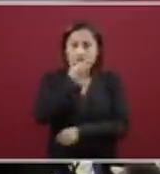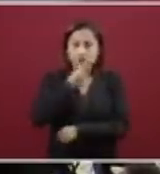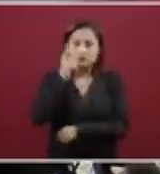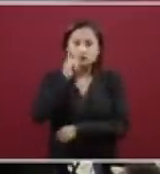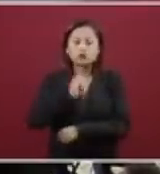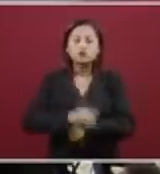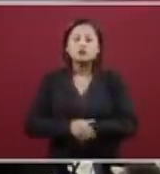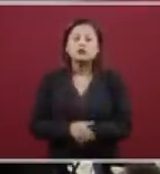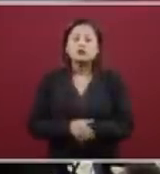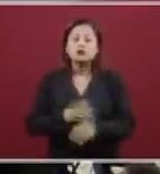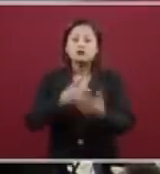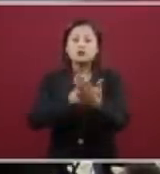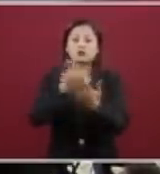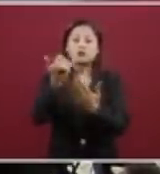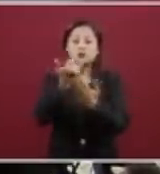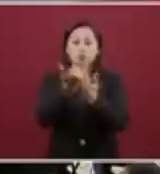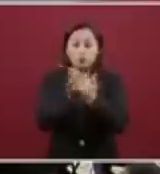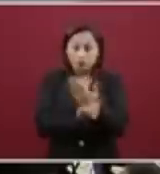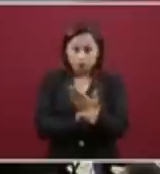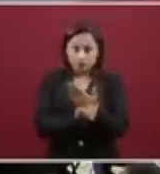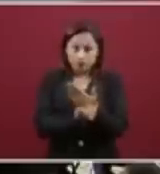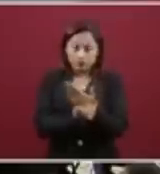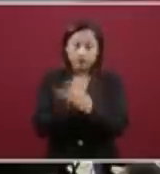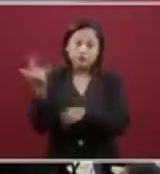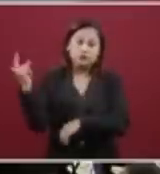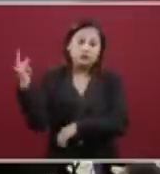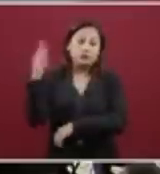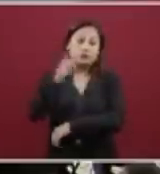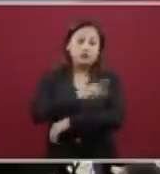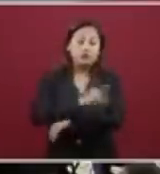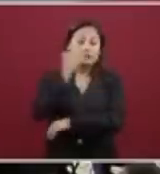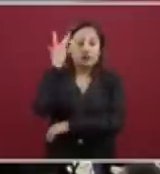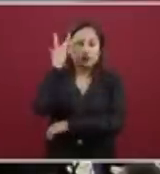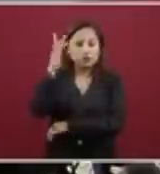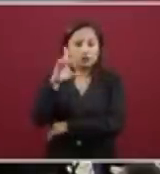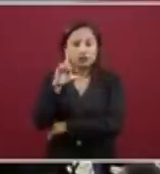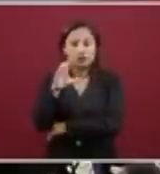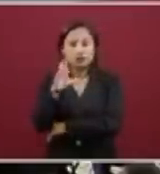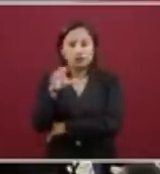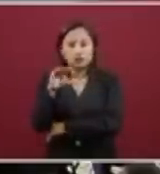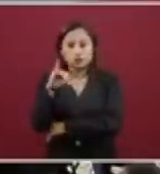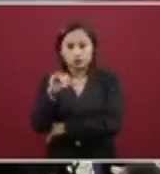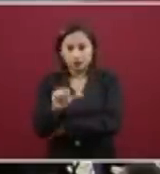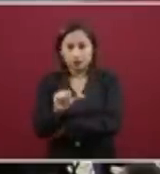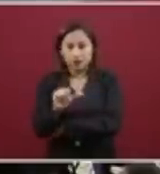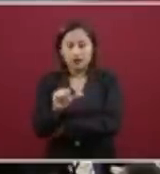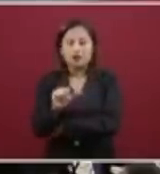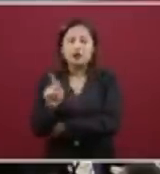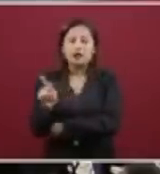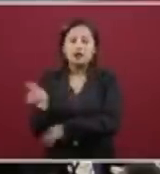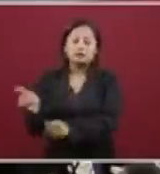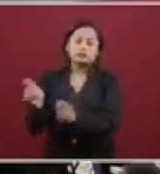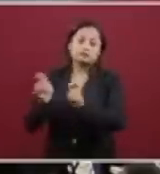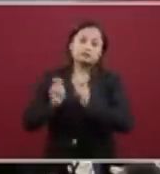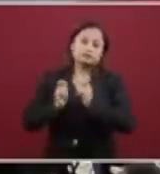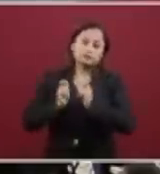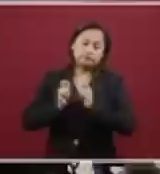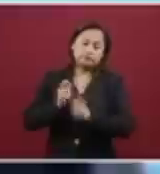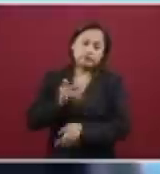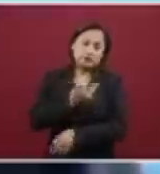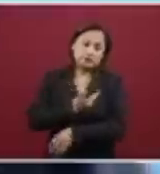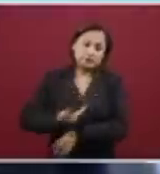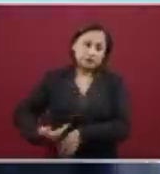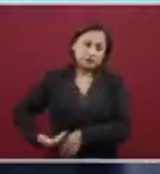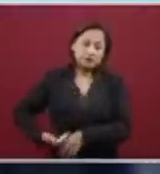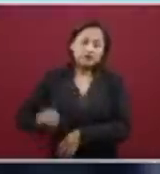este proyecto del aeropuerto internacional de santa lucia ha sido asignado por instrucciones del señor presidente a la secretaría de la defensa